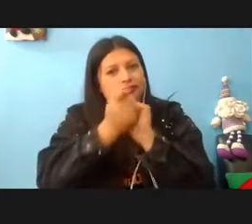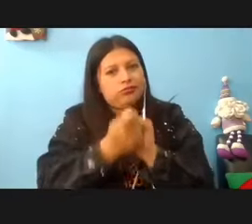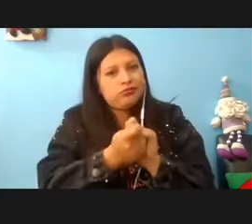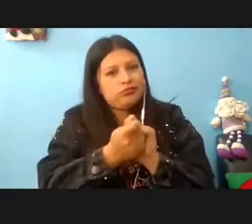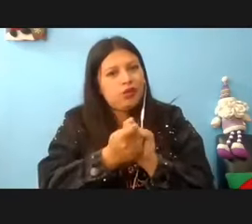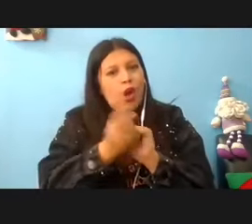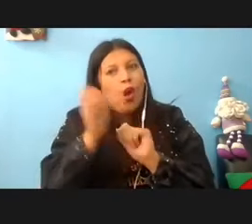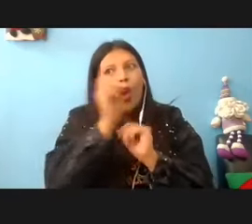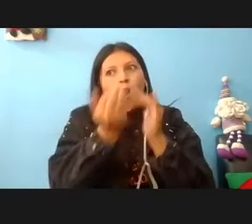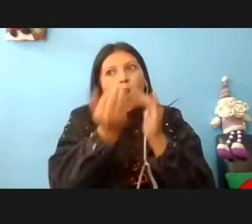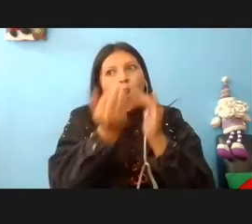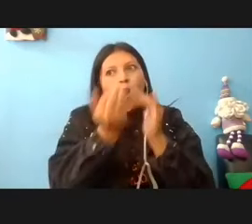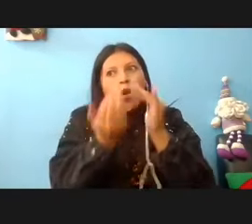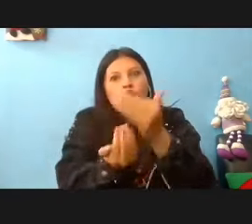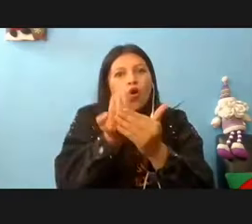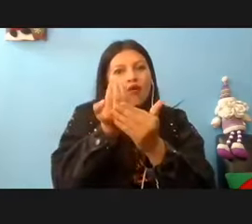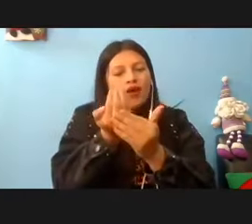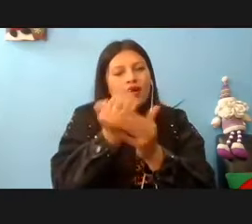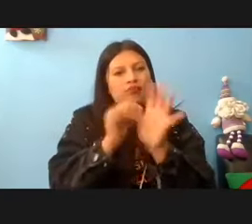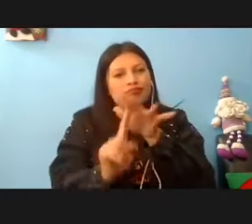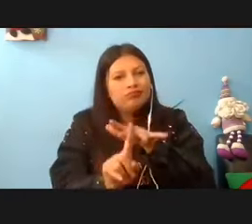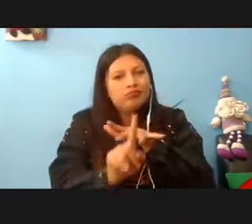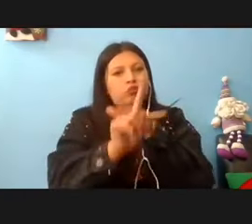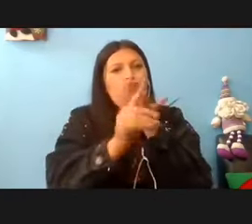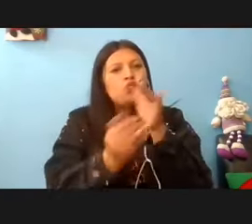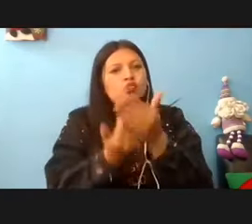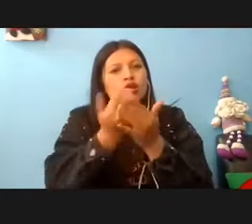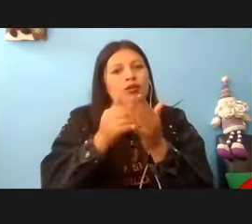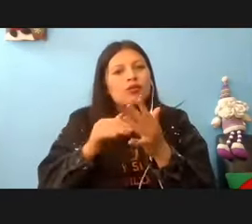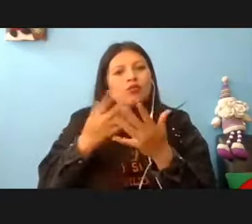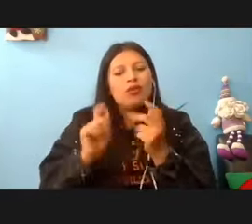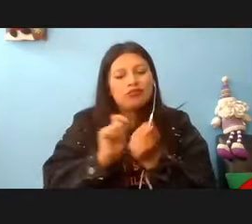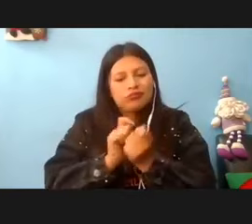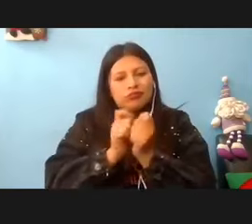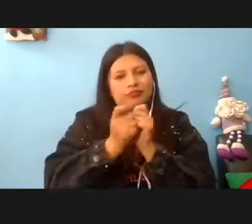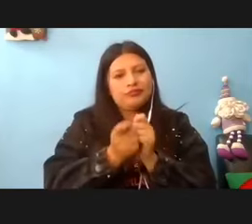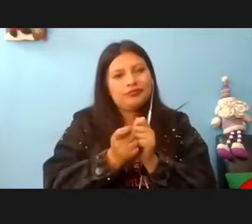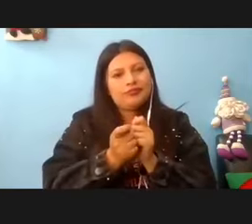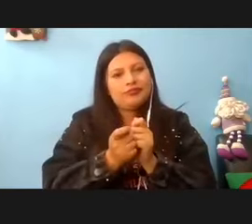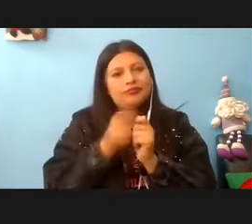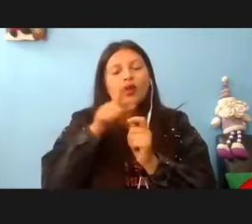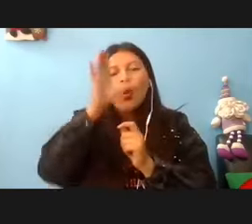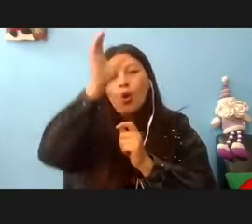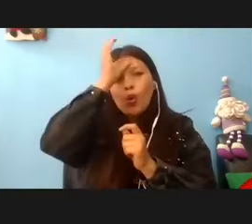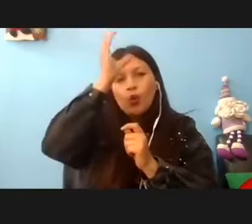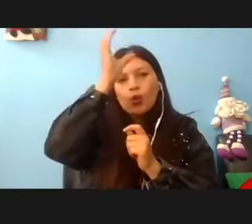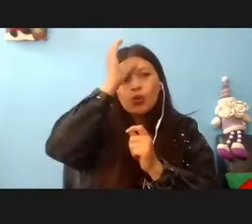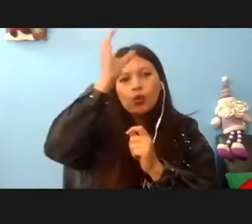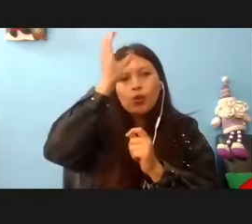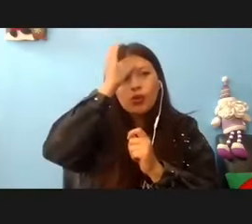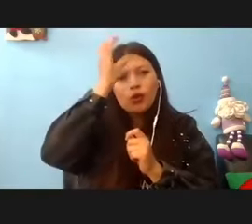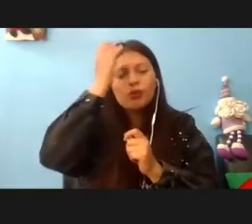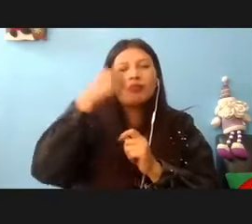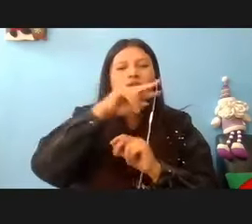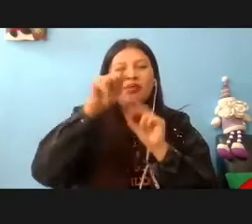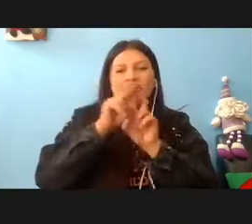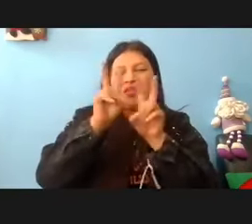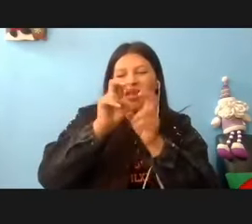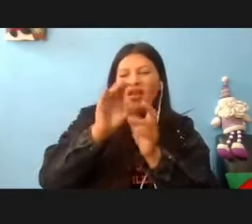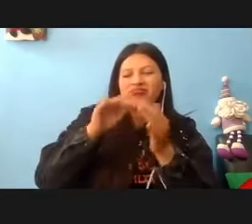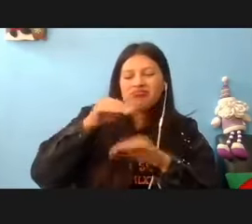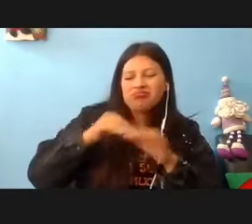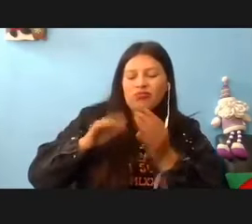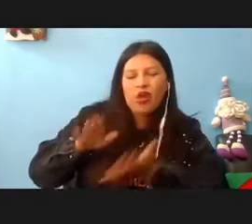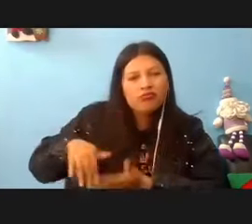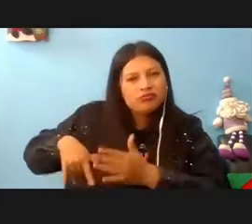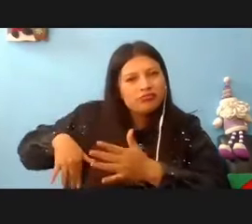o emerger, o cómo están emergiendo los archivos, cómo deberíamos transformar el concepto de los archivos, o